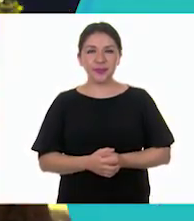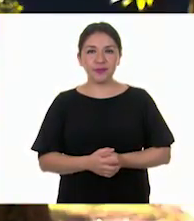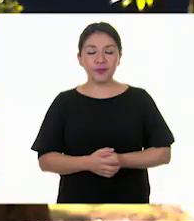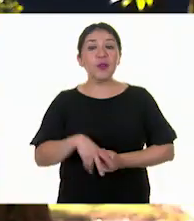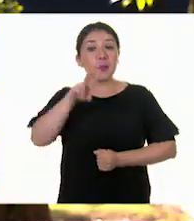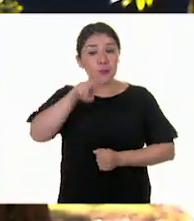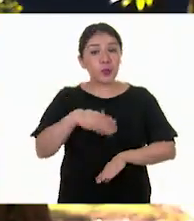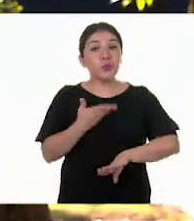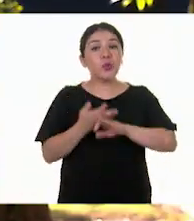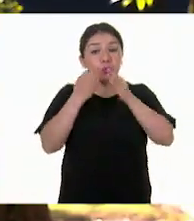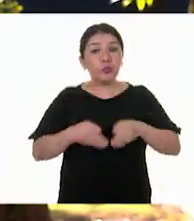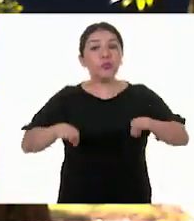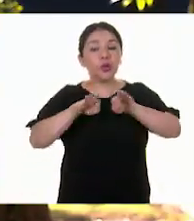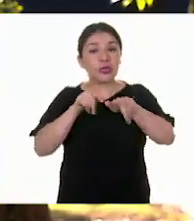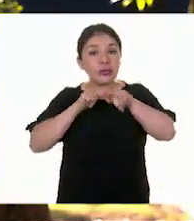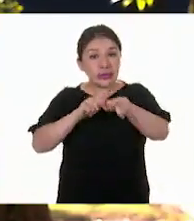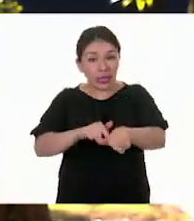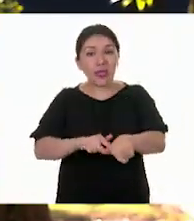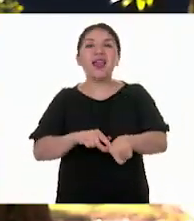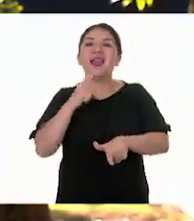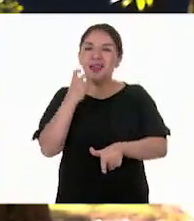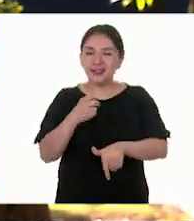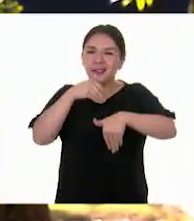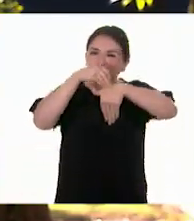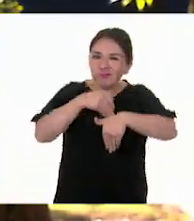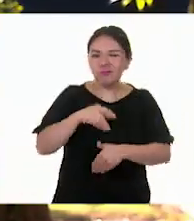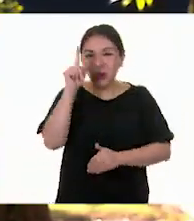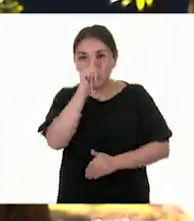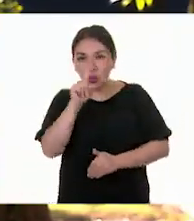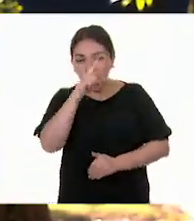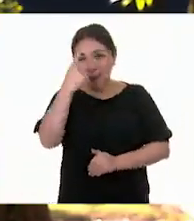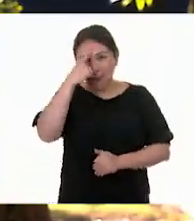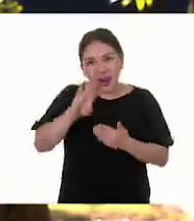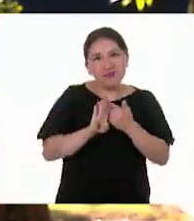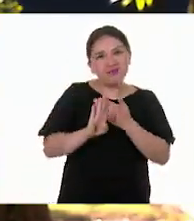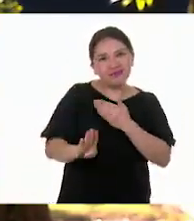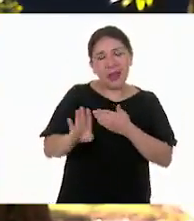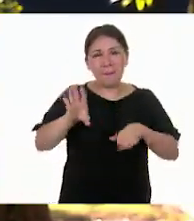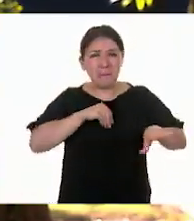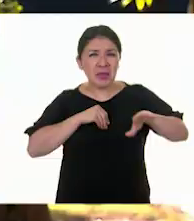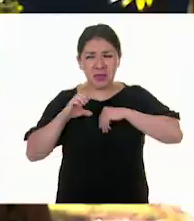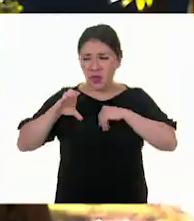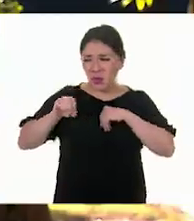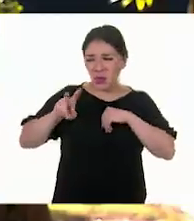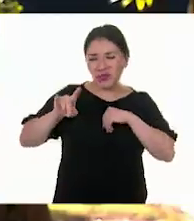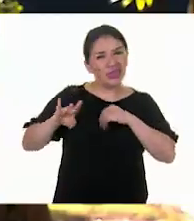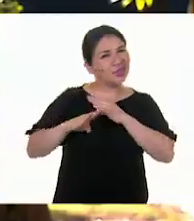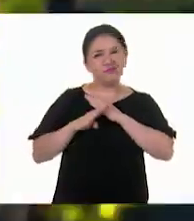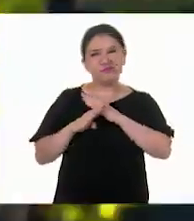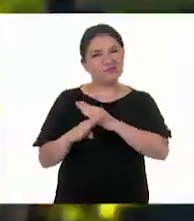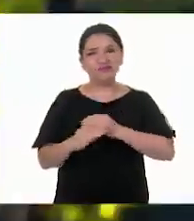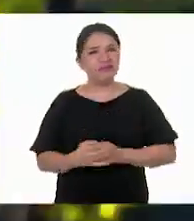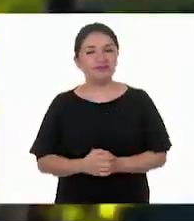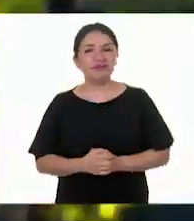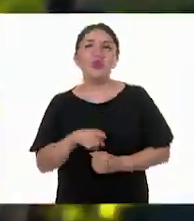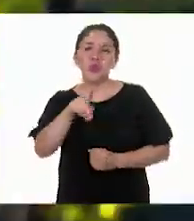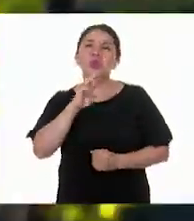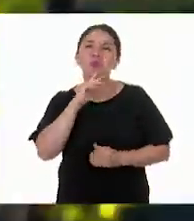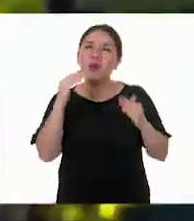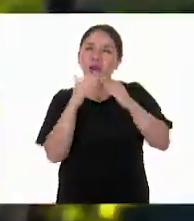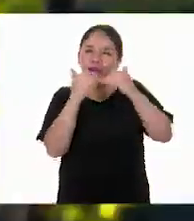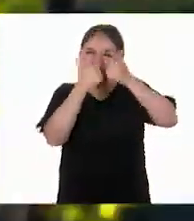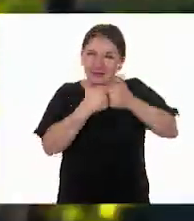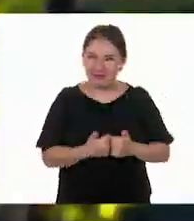Es muy importante continuar con las recomendaciones para evitar contagios de COVID. Trata de